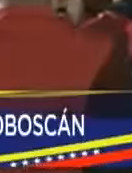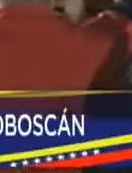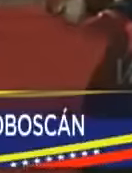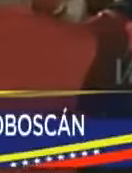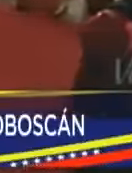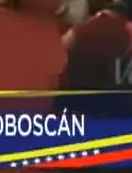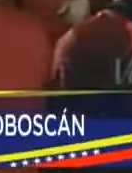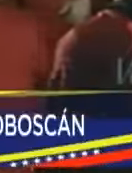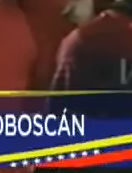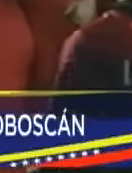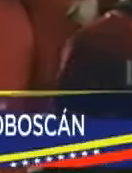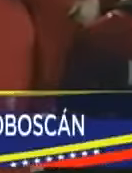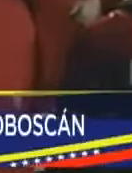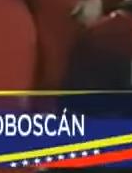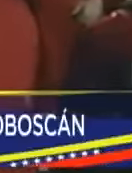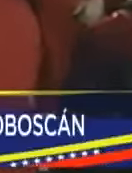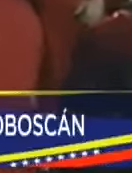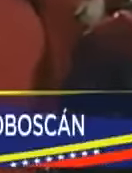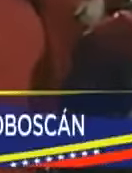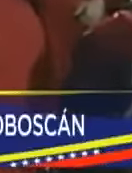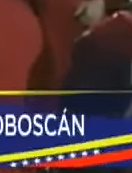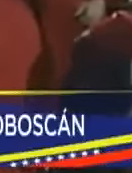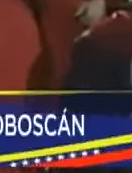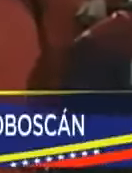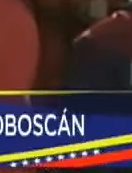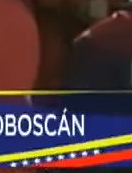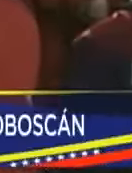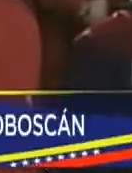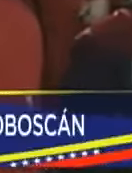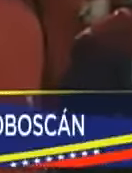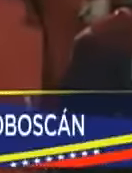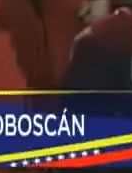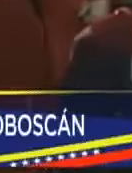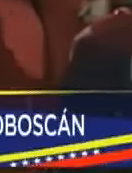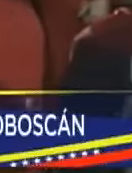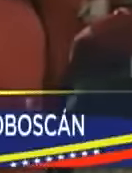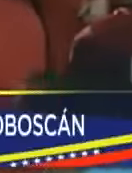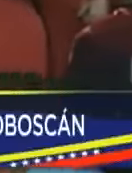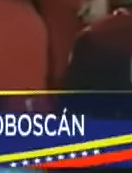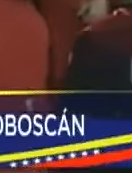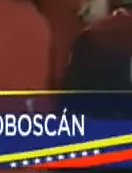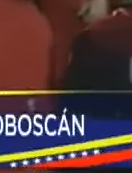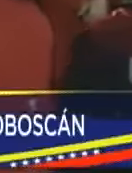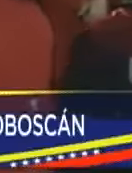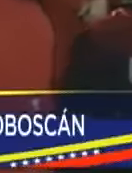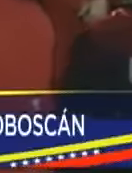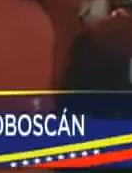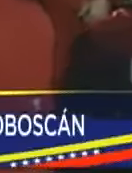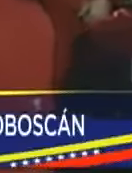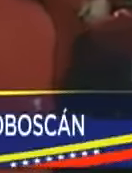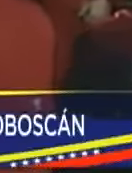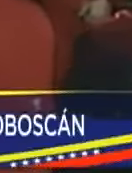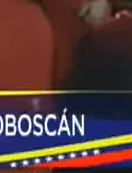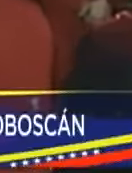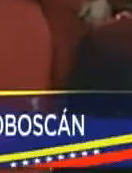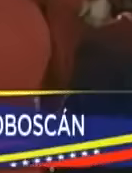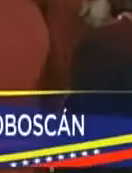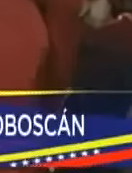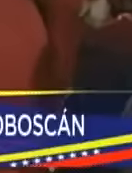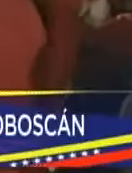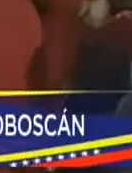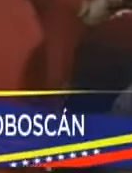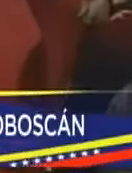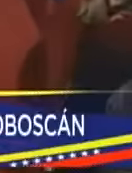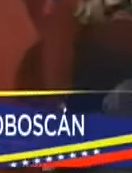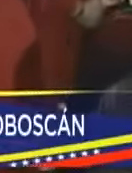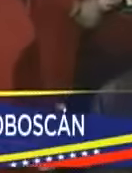por el bloqueo, sino también por el caso de PDVSA Cripto, en el cual, gracias a Dios, han sido puestas tras las rejas los responsables y ahora